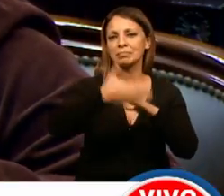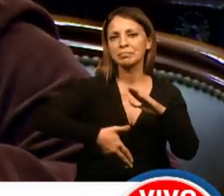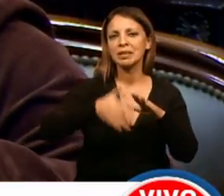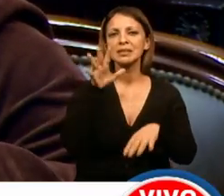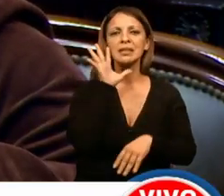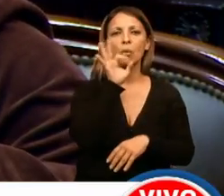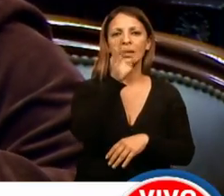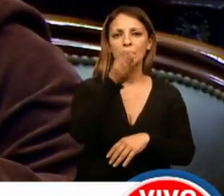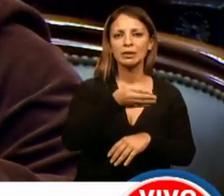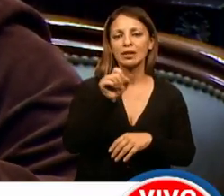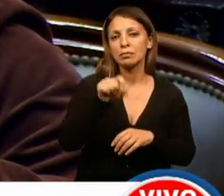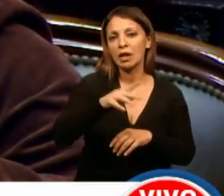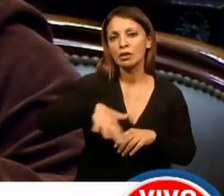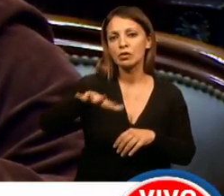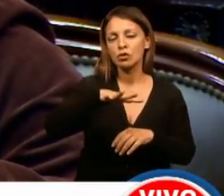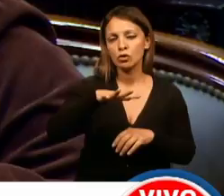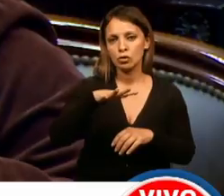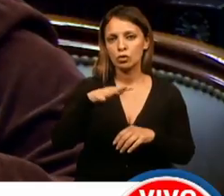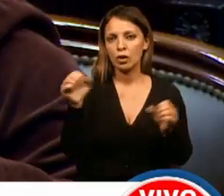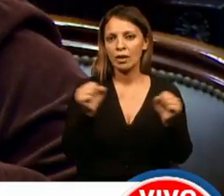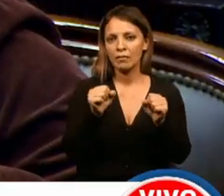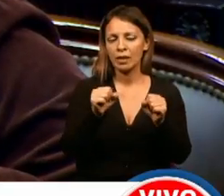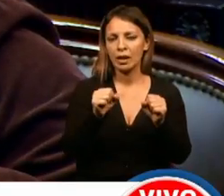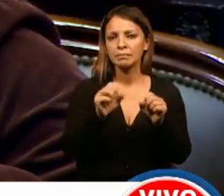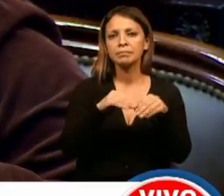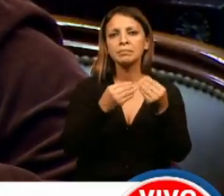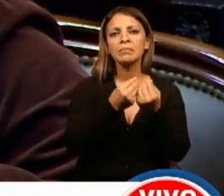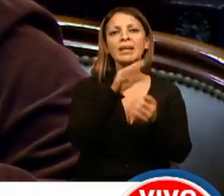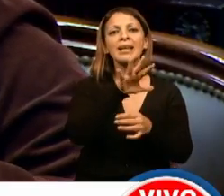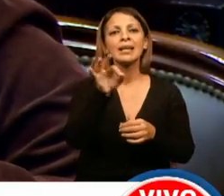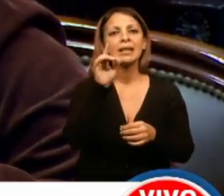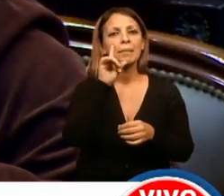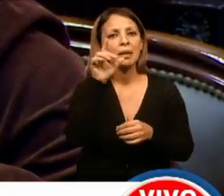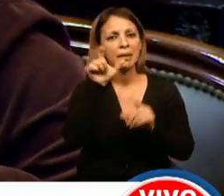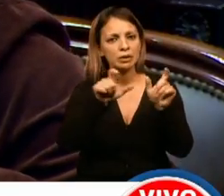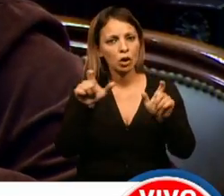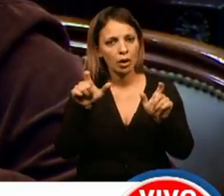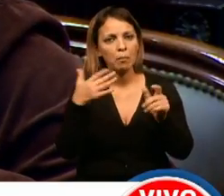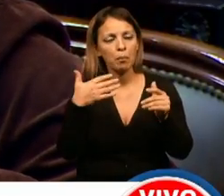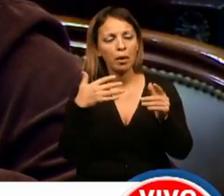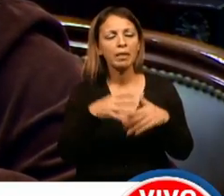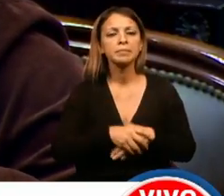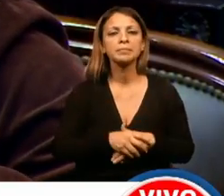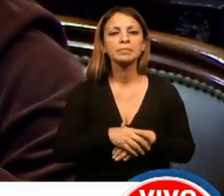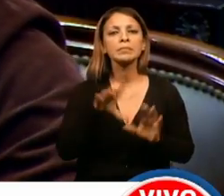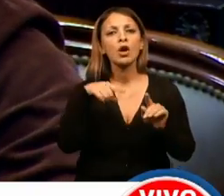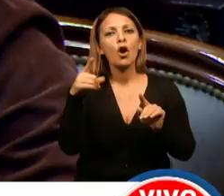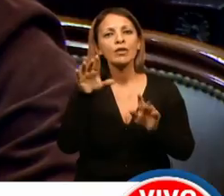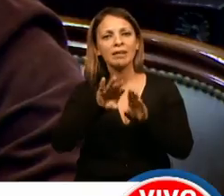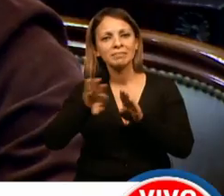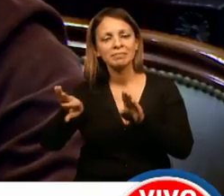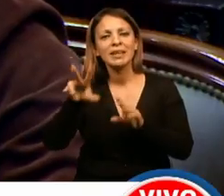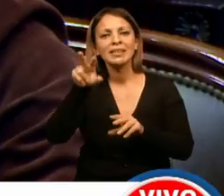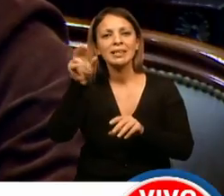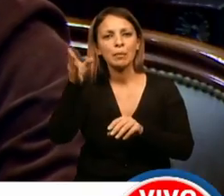fría que de ese 3 millón 200 bases alrededor de 500 mil y el resto va a ser del 30%